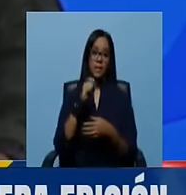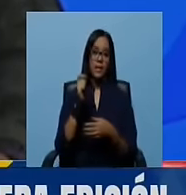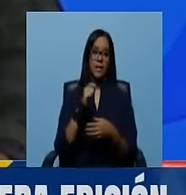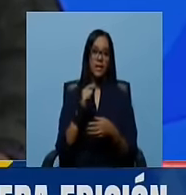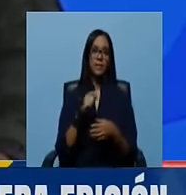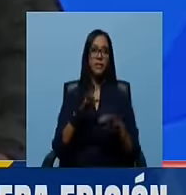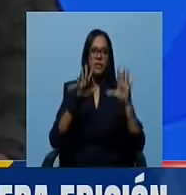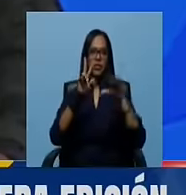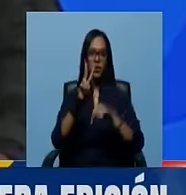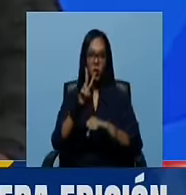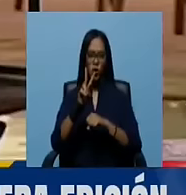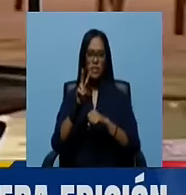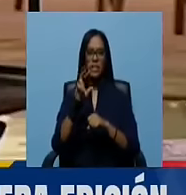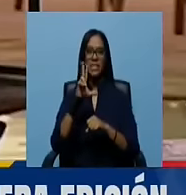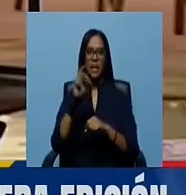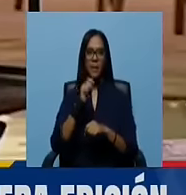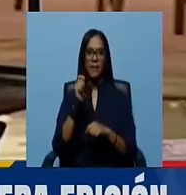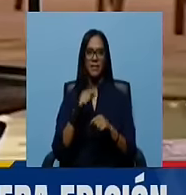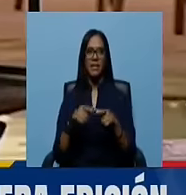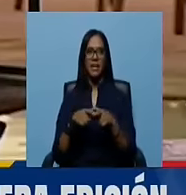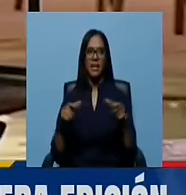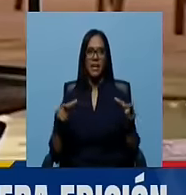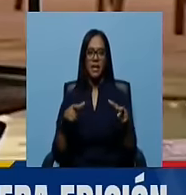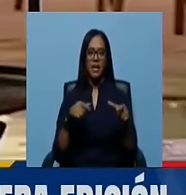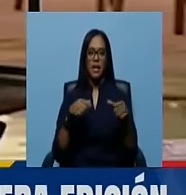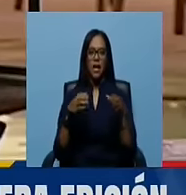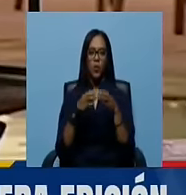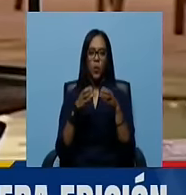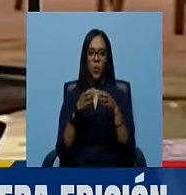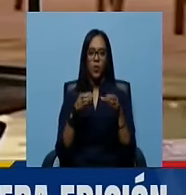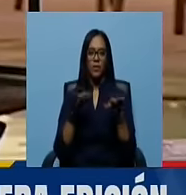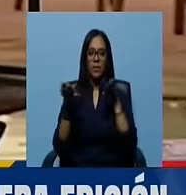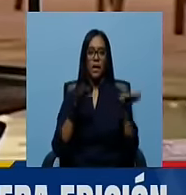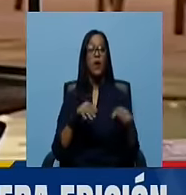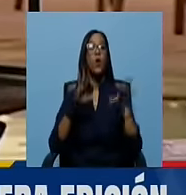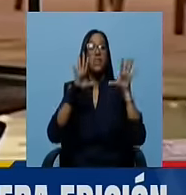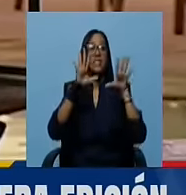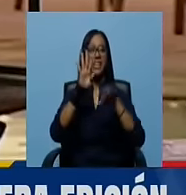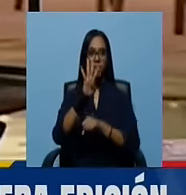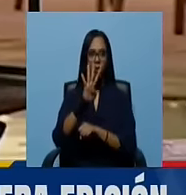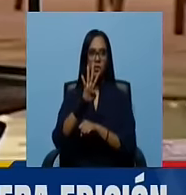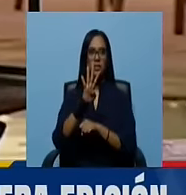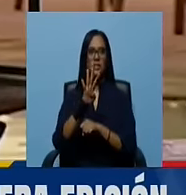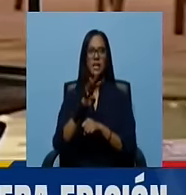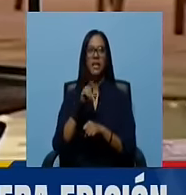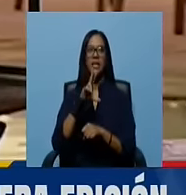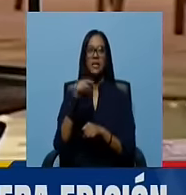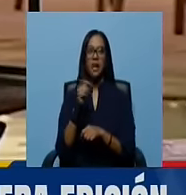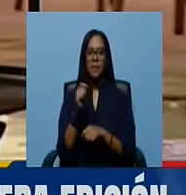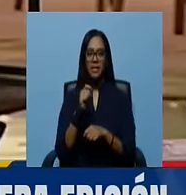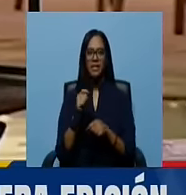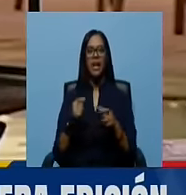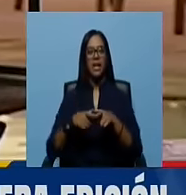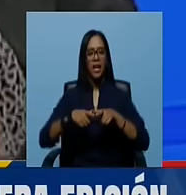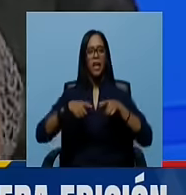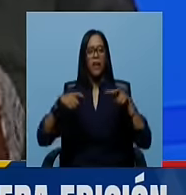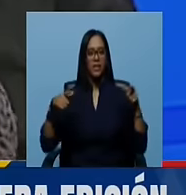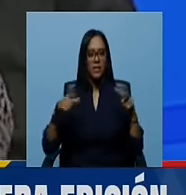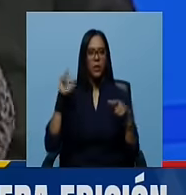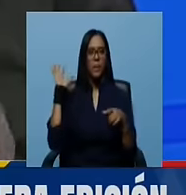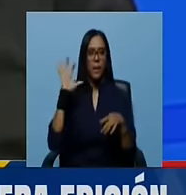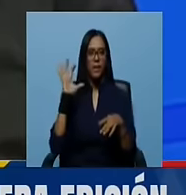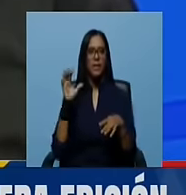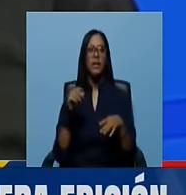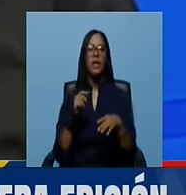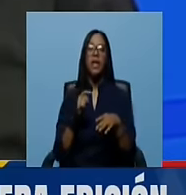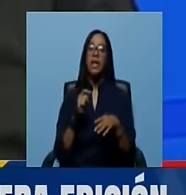12 trimestres de crecimiento ha tenido el sector turístico. Ya estamos en los 14 trimestres que ha ido creciendo el país, el turismo ha